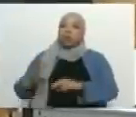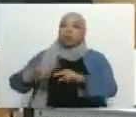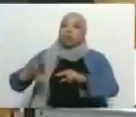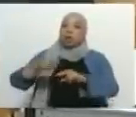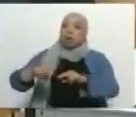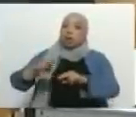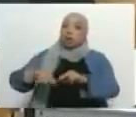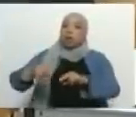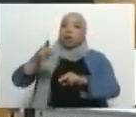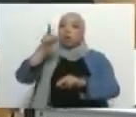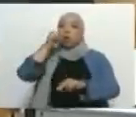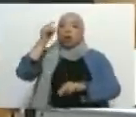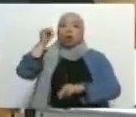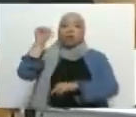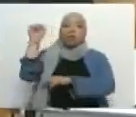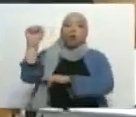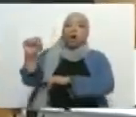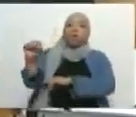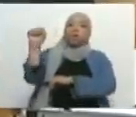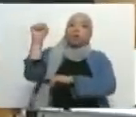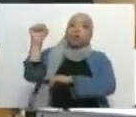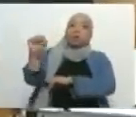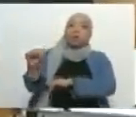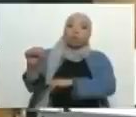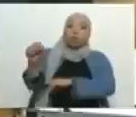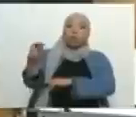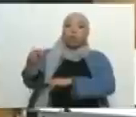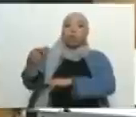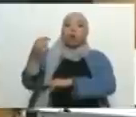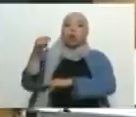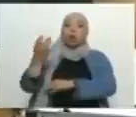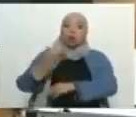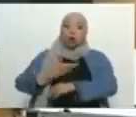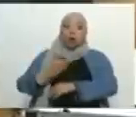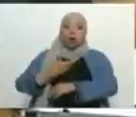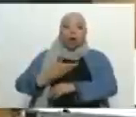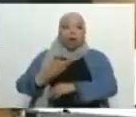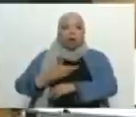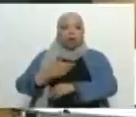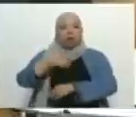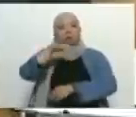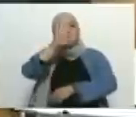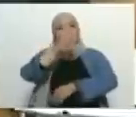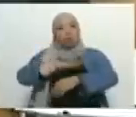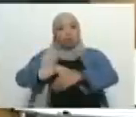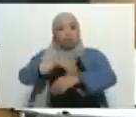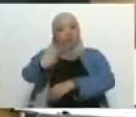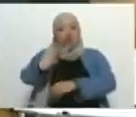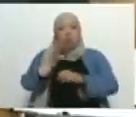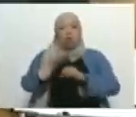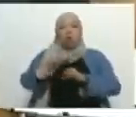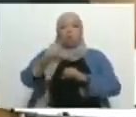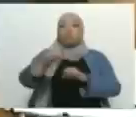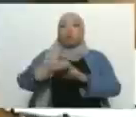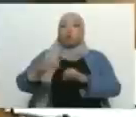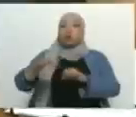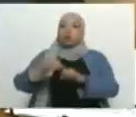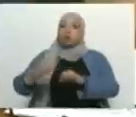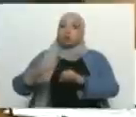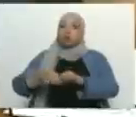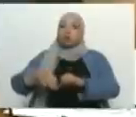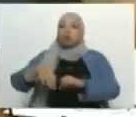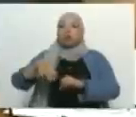de trastorno del espectro autista emitidas por el alcalde Ernesto Paraqueima del municipio Simón Rodríguez,